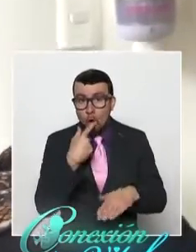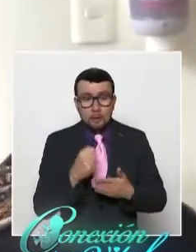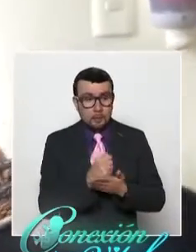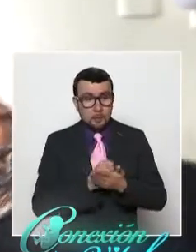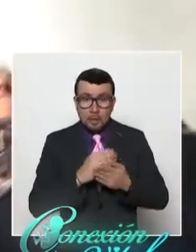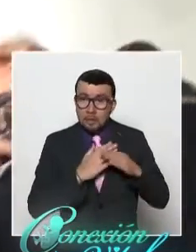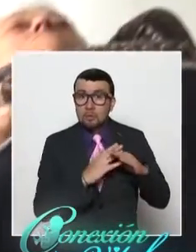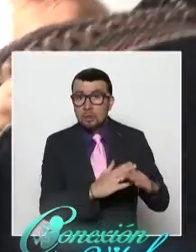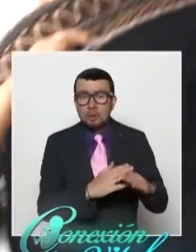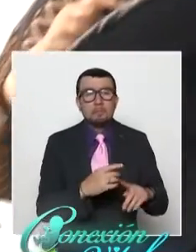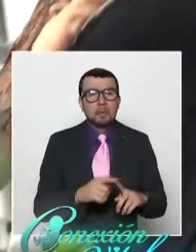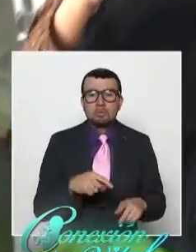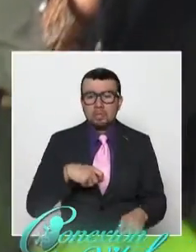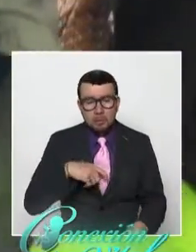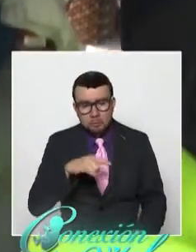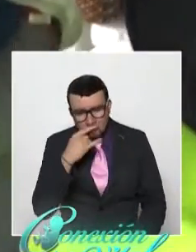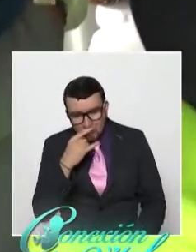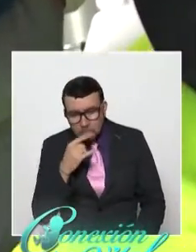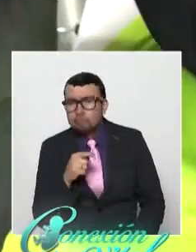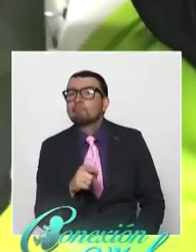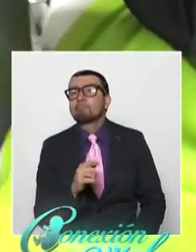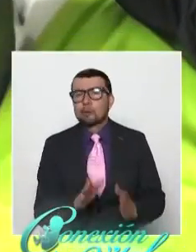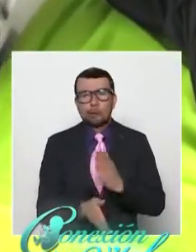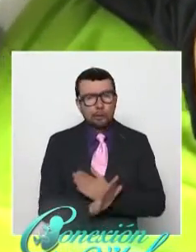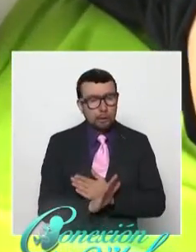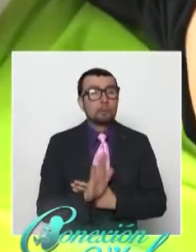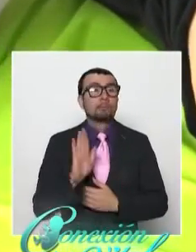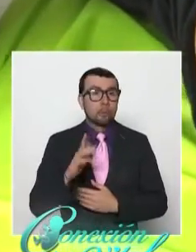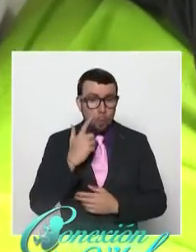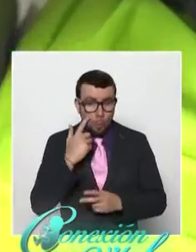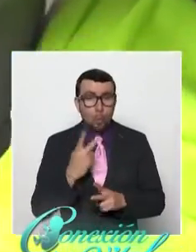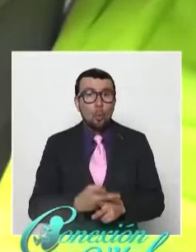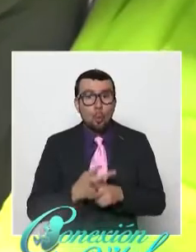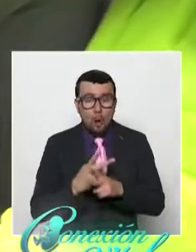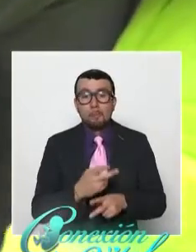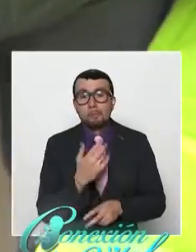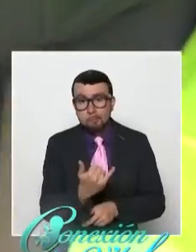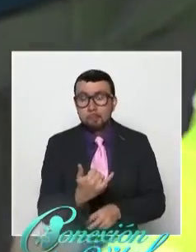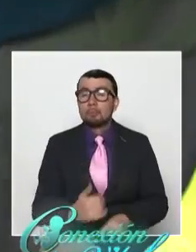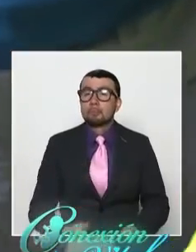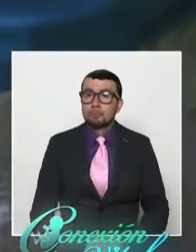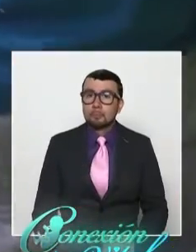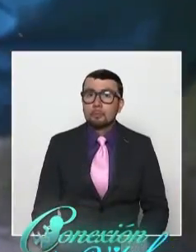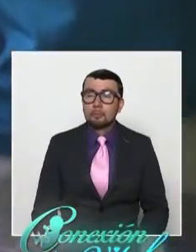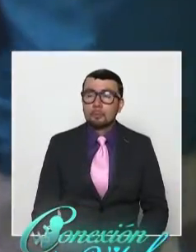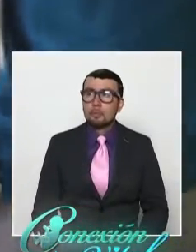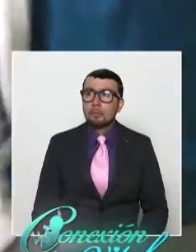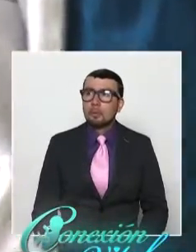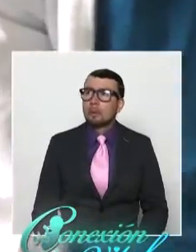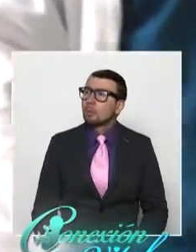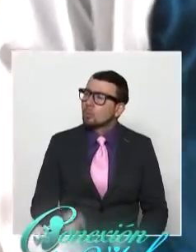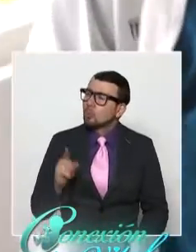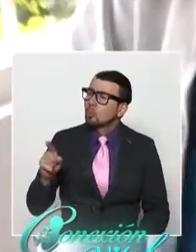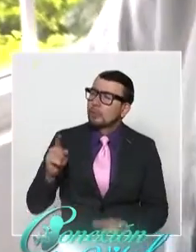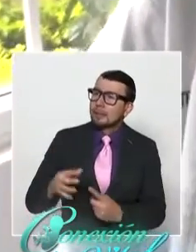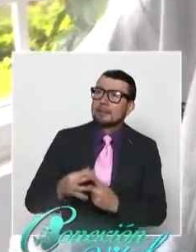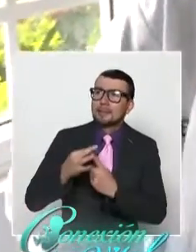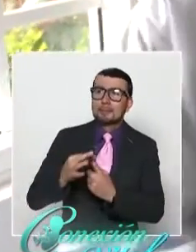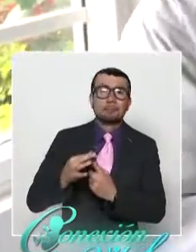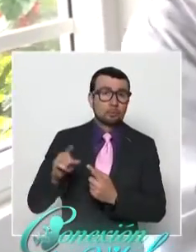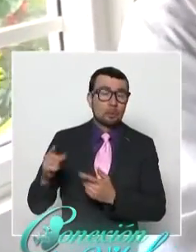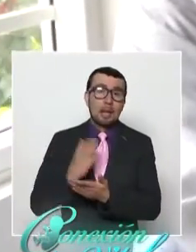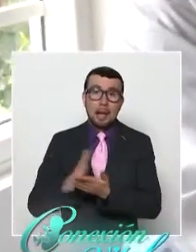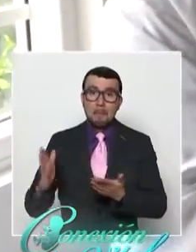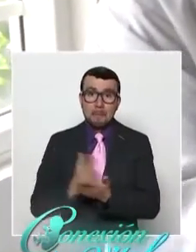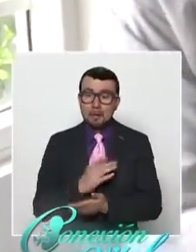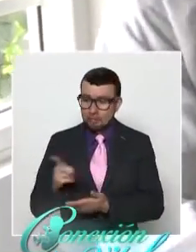tiene cierto olor todavía. Hay que tener cuidado con esta parte. Doctor, sí. Javier, una de sus especialidades, además de ser